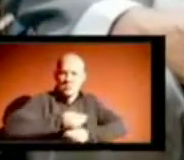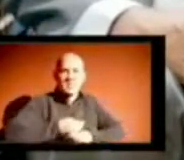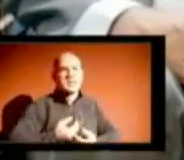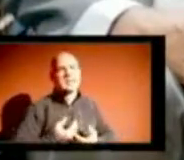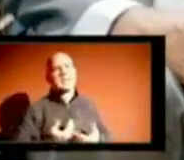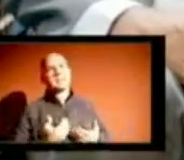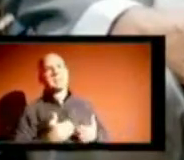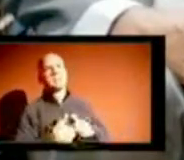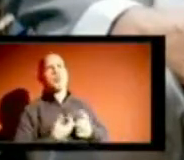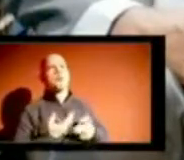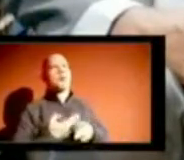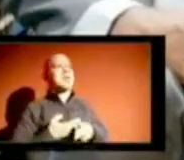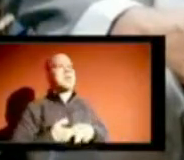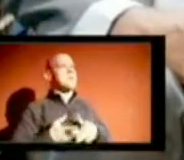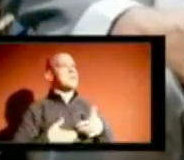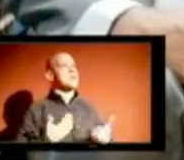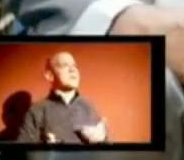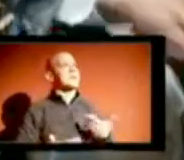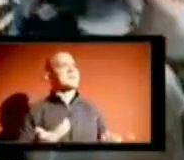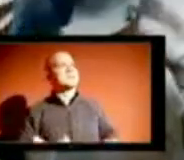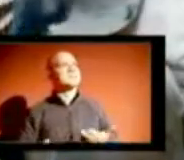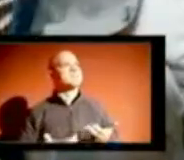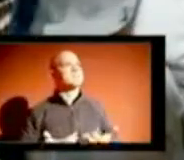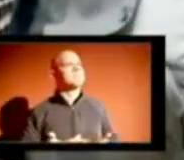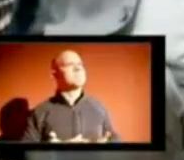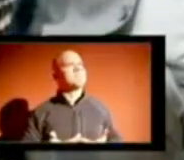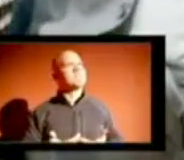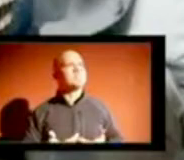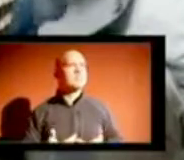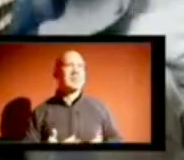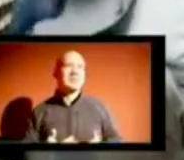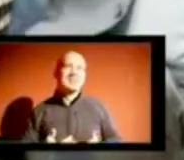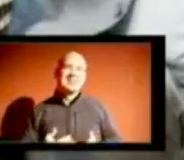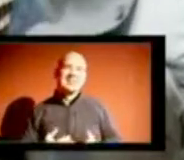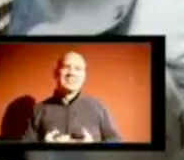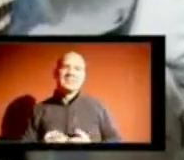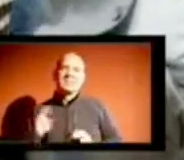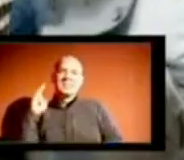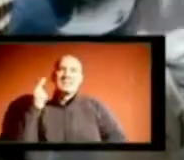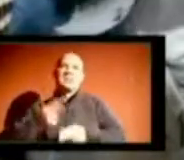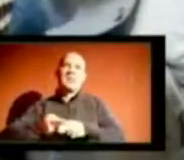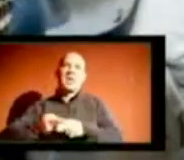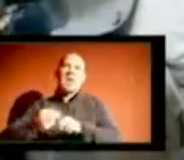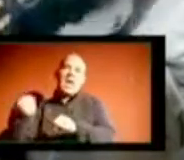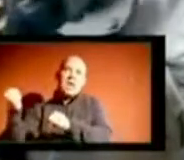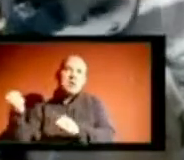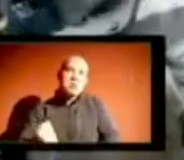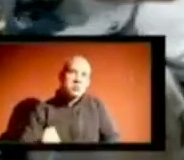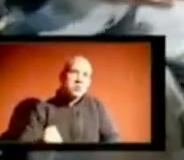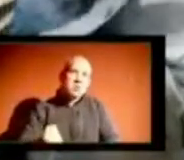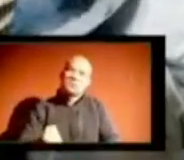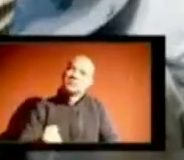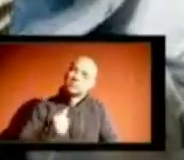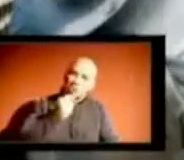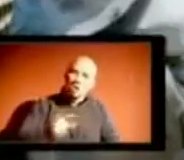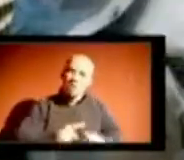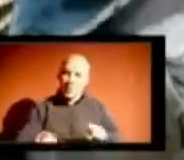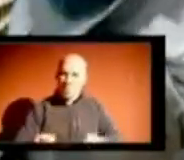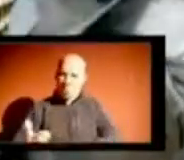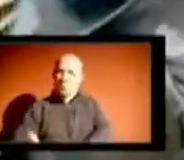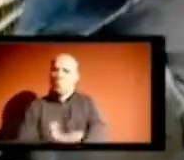vamos a decir, muy, por no decir robusta, significativa. O sea, que esperemos que